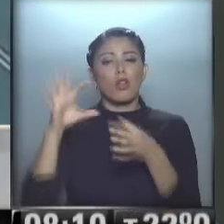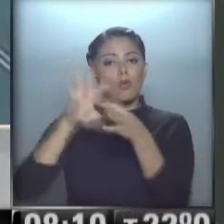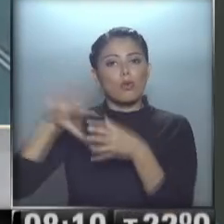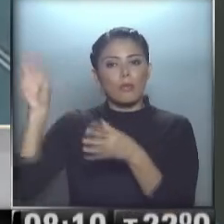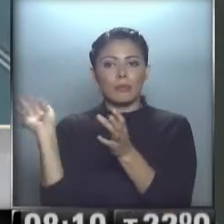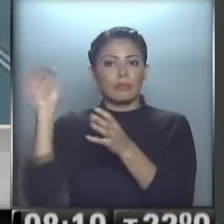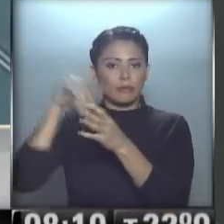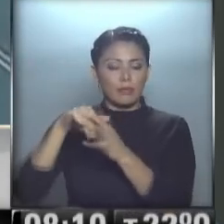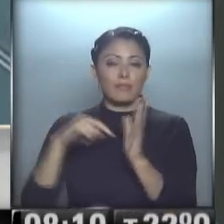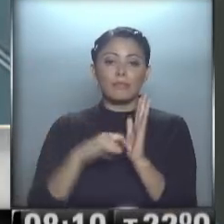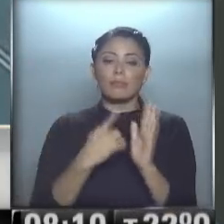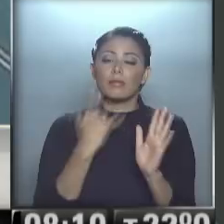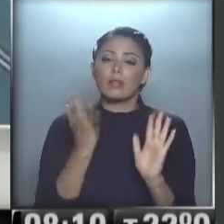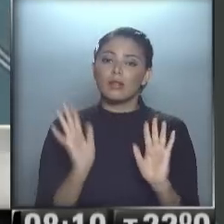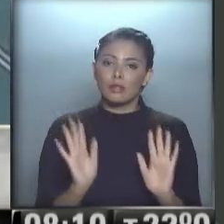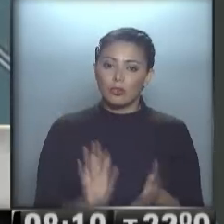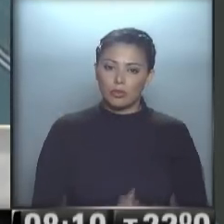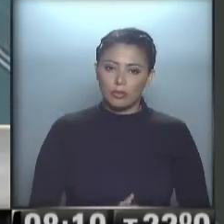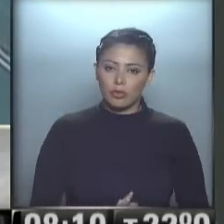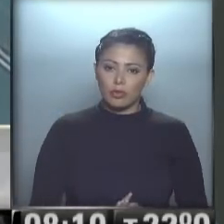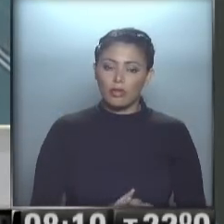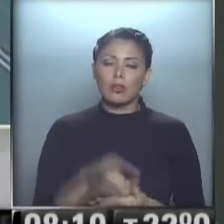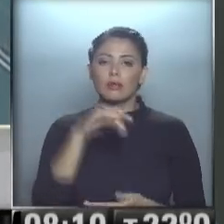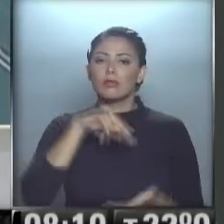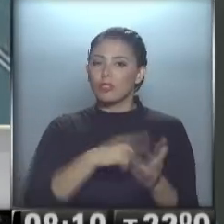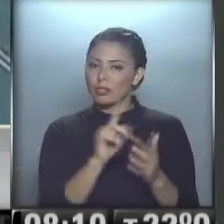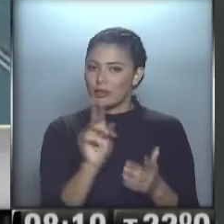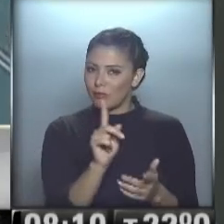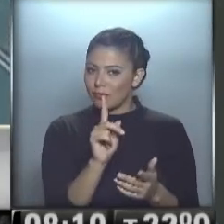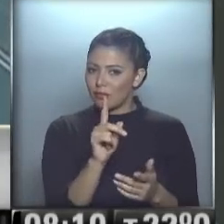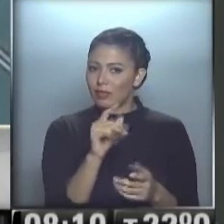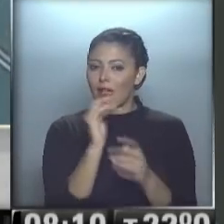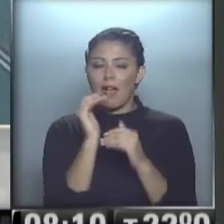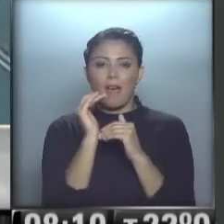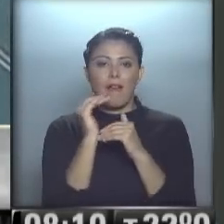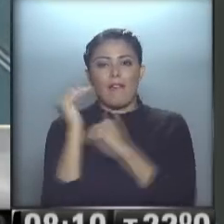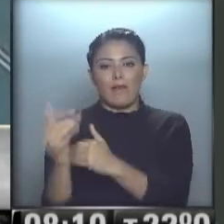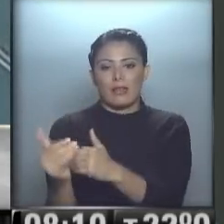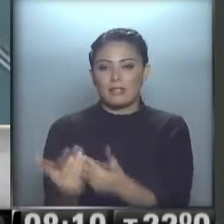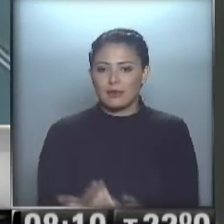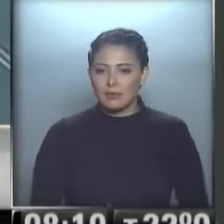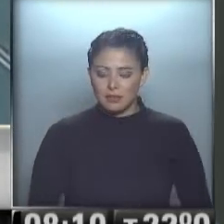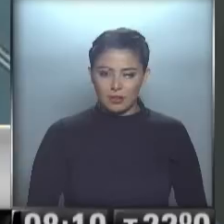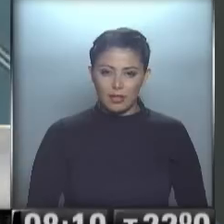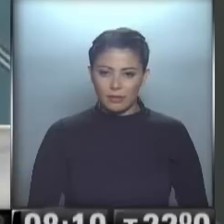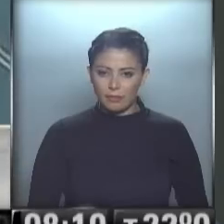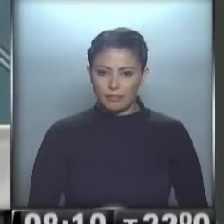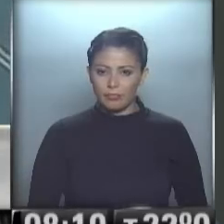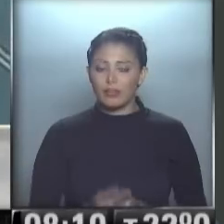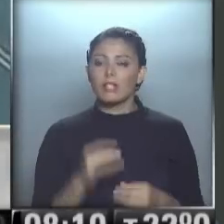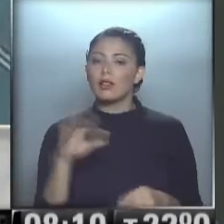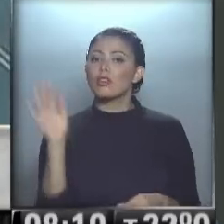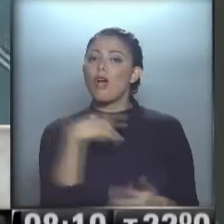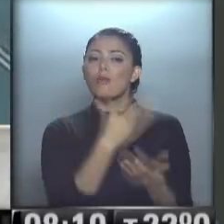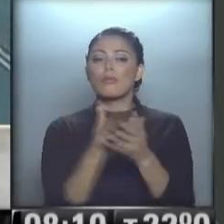Europea aunque esto no signifique definitivamente poder avanzar en la integración de